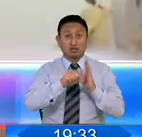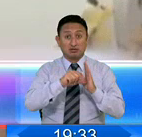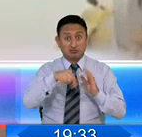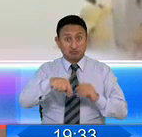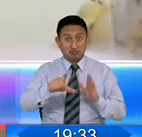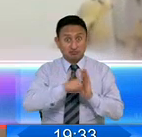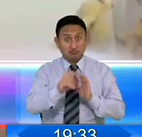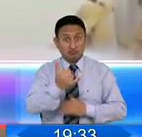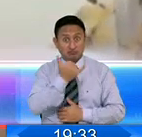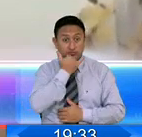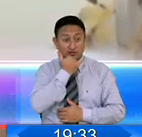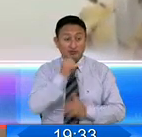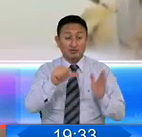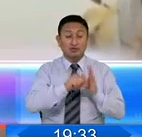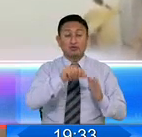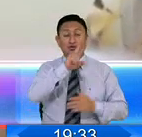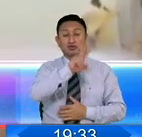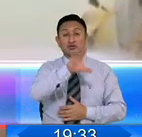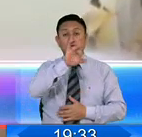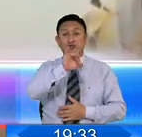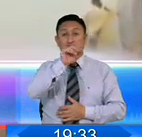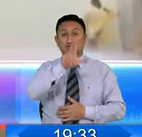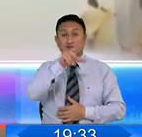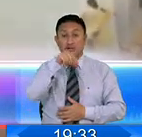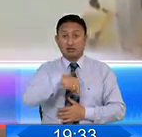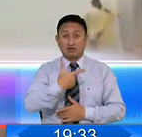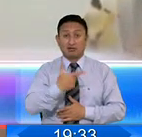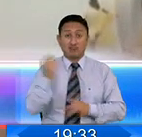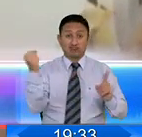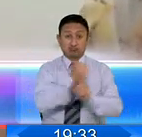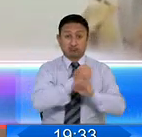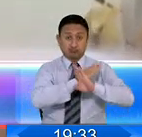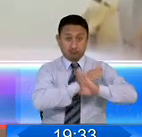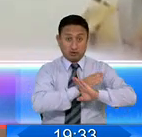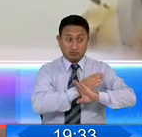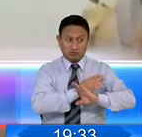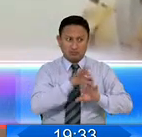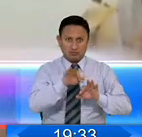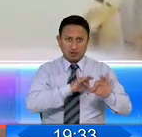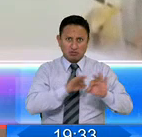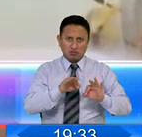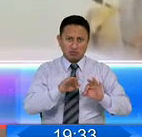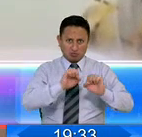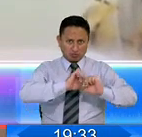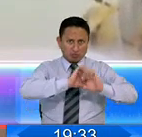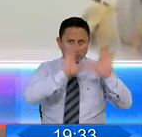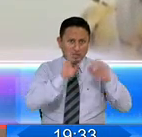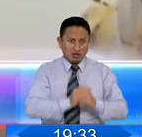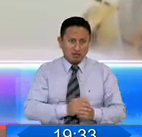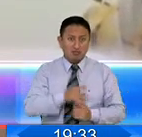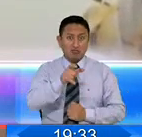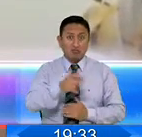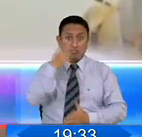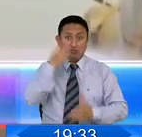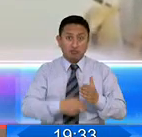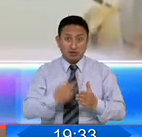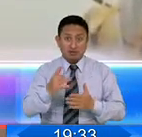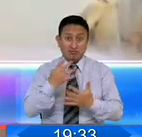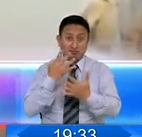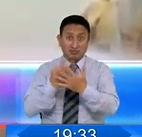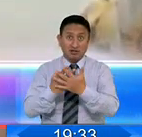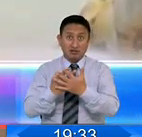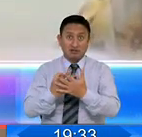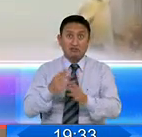el artículo 283, que te habla del ataque o resistencia, claramente manifiesta que la pena privativa de libertad es